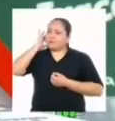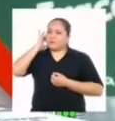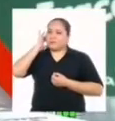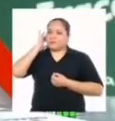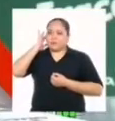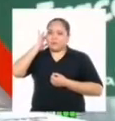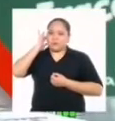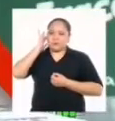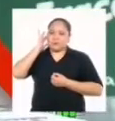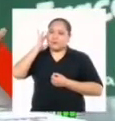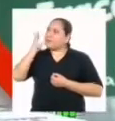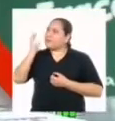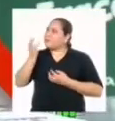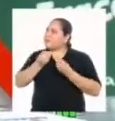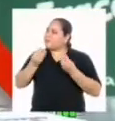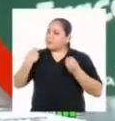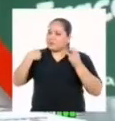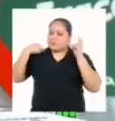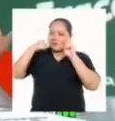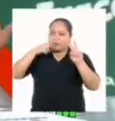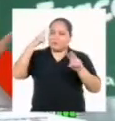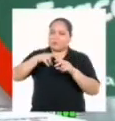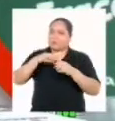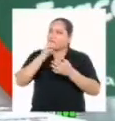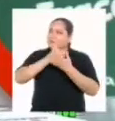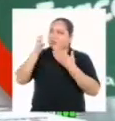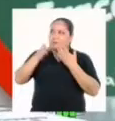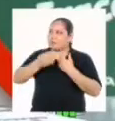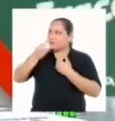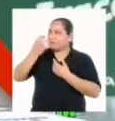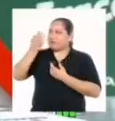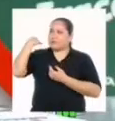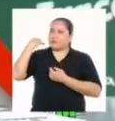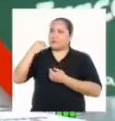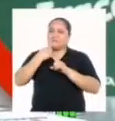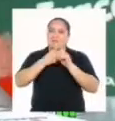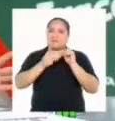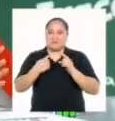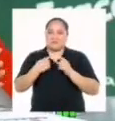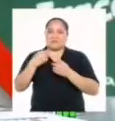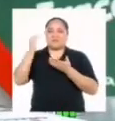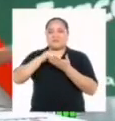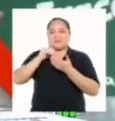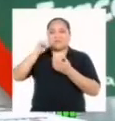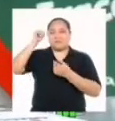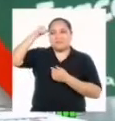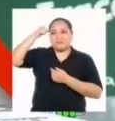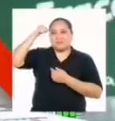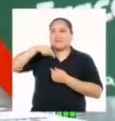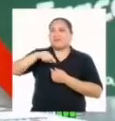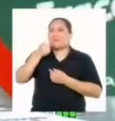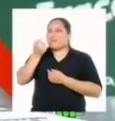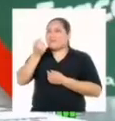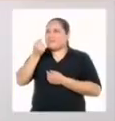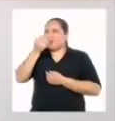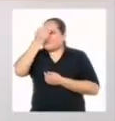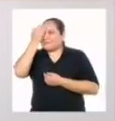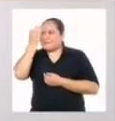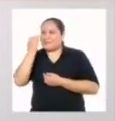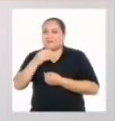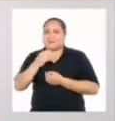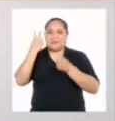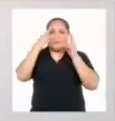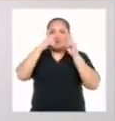Profesora, varios de esos ya los habíamos revisado en programas anteriores, pero felizmente los estamos repasando, porque ya se me estaban